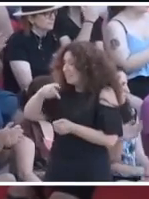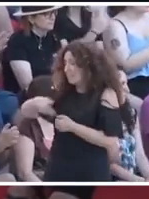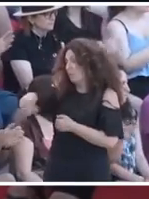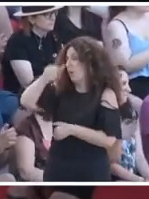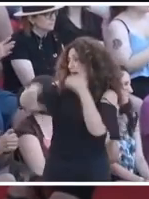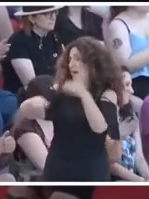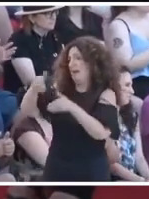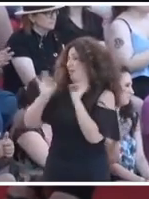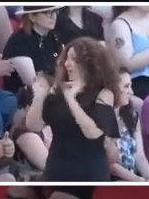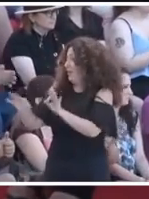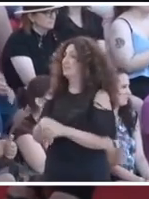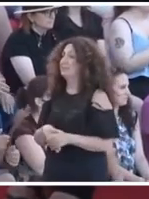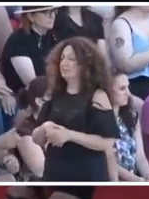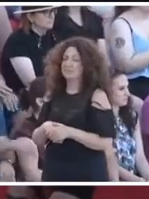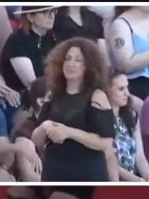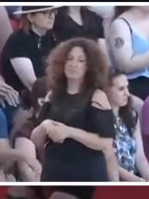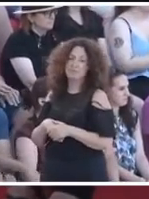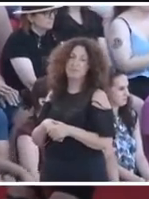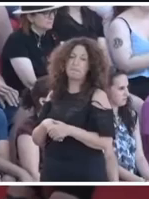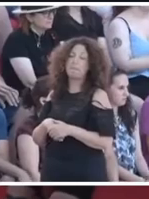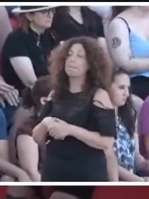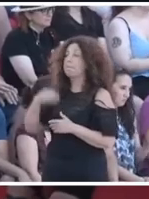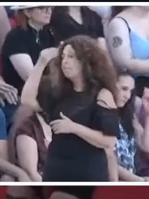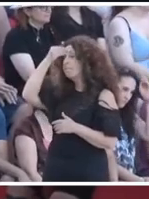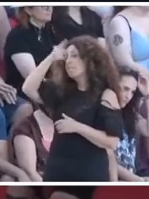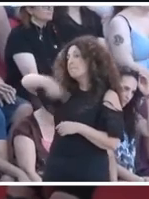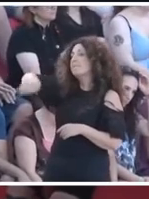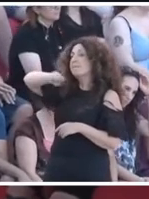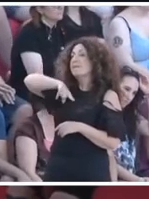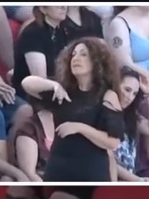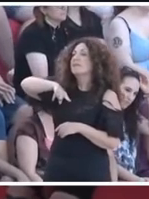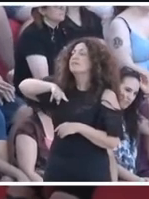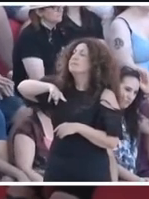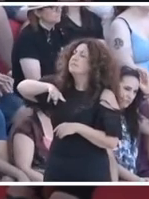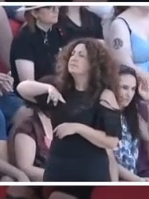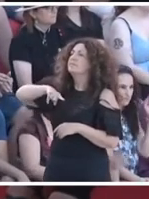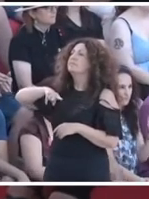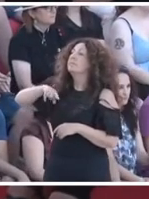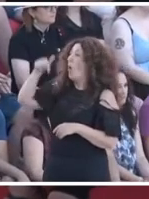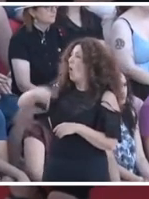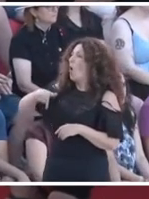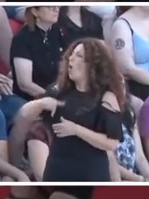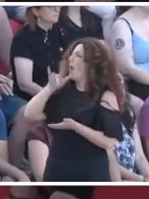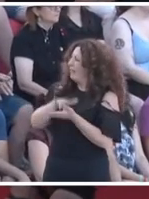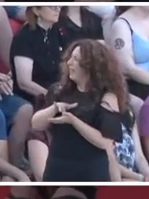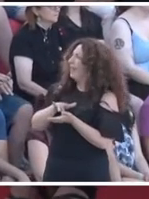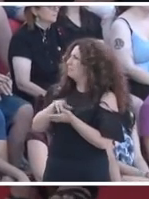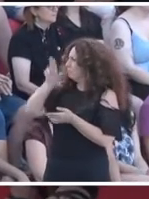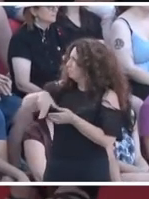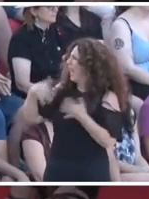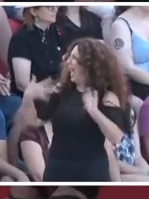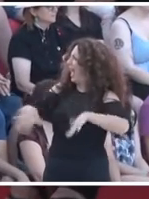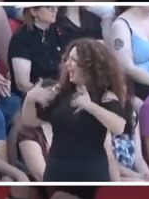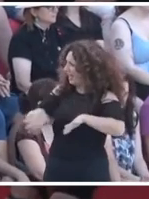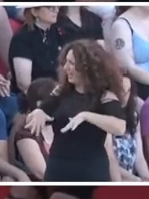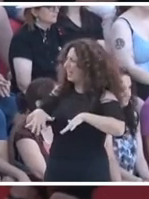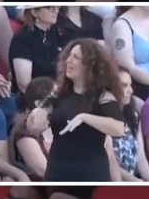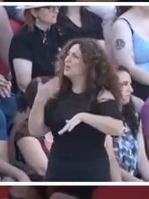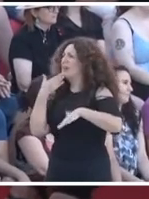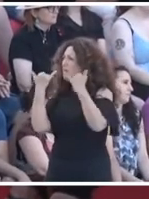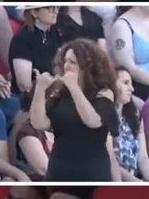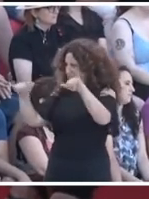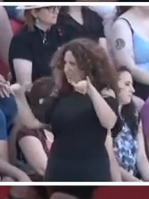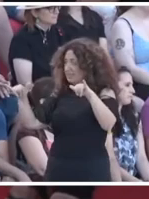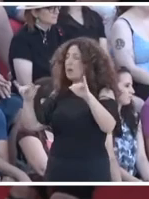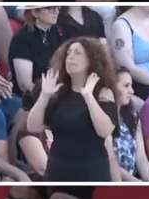elecciones. Y creo que aunque hoy es un día alegre, es un día de celebración, también hay